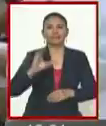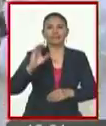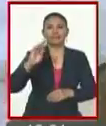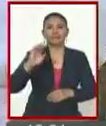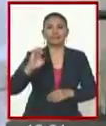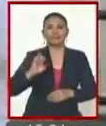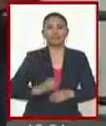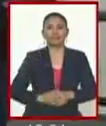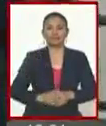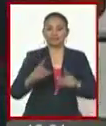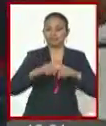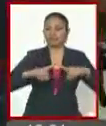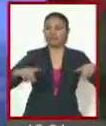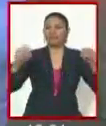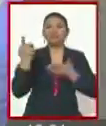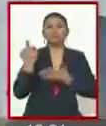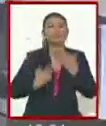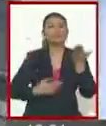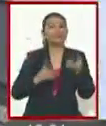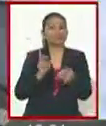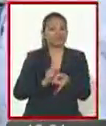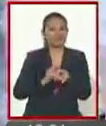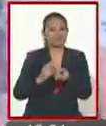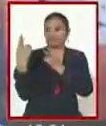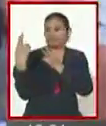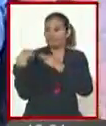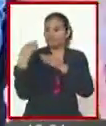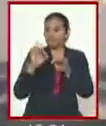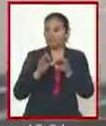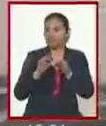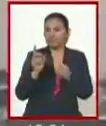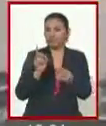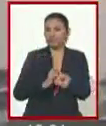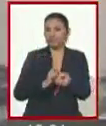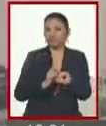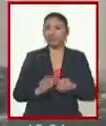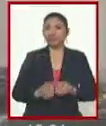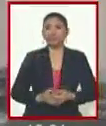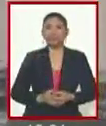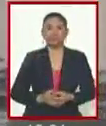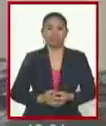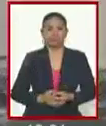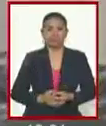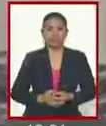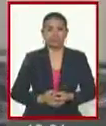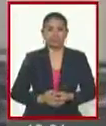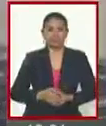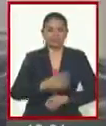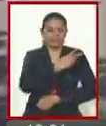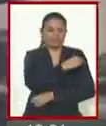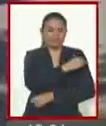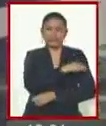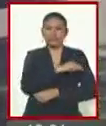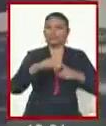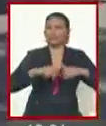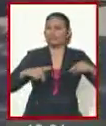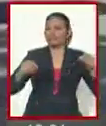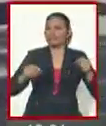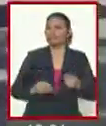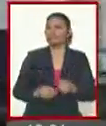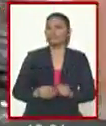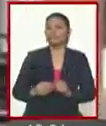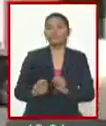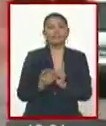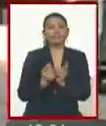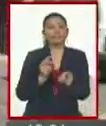En este caso del japonés, ¿a quién se citarían? ¿Serían médicos, encargados de mantenimiento, doctor? En el caso del hospital japonés van a prestar declaraciones médicos